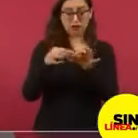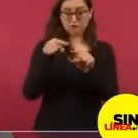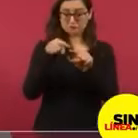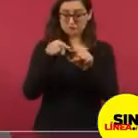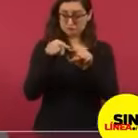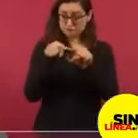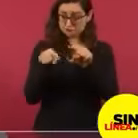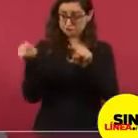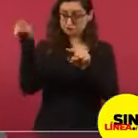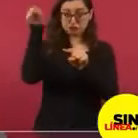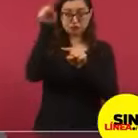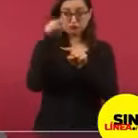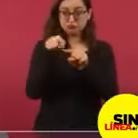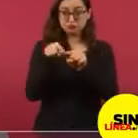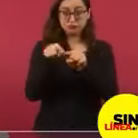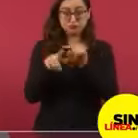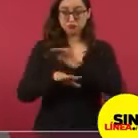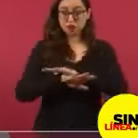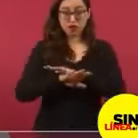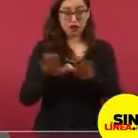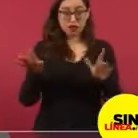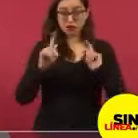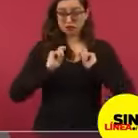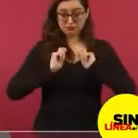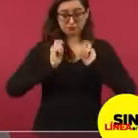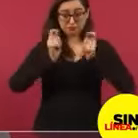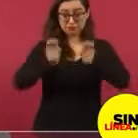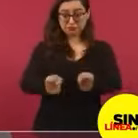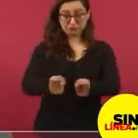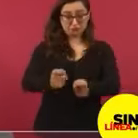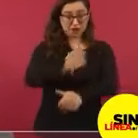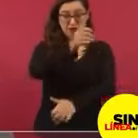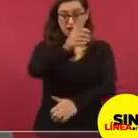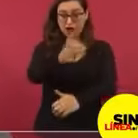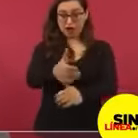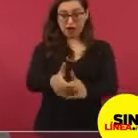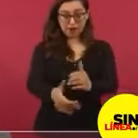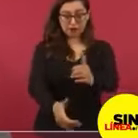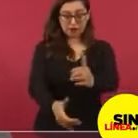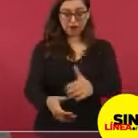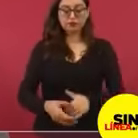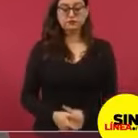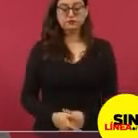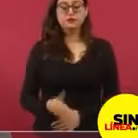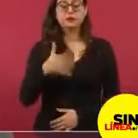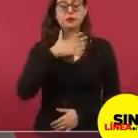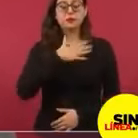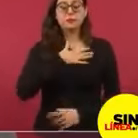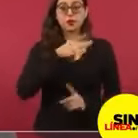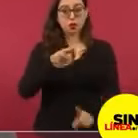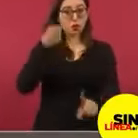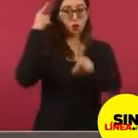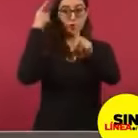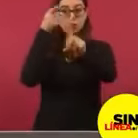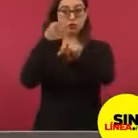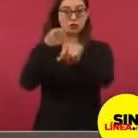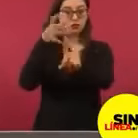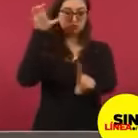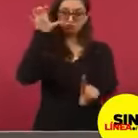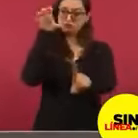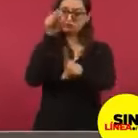Estoy por terminar. Todo México te vamos a llorar, niños, jóvenes, abuelitos, indígenas,